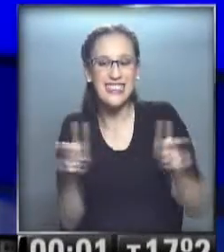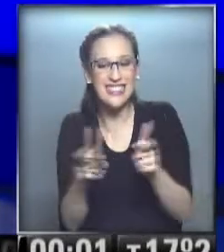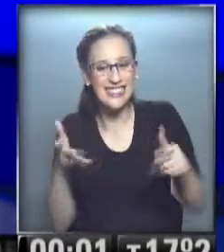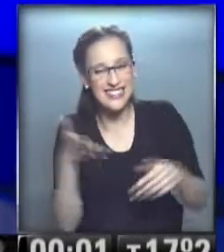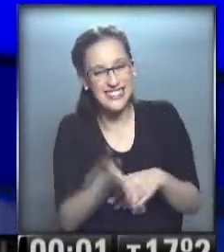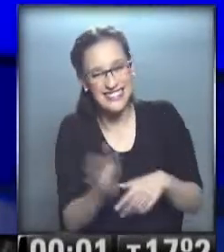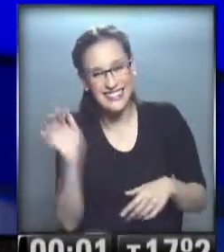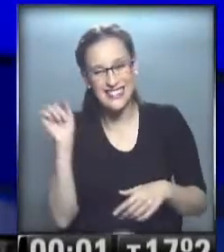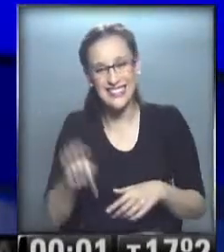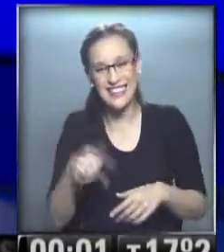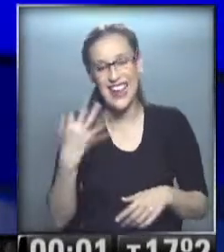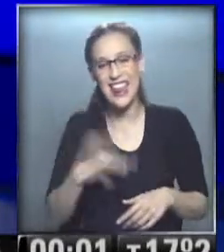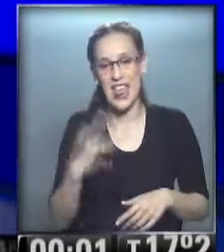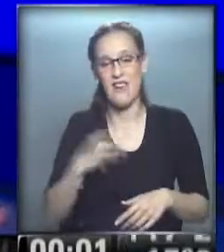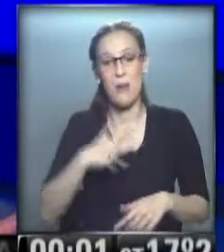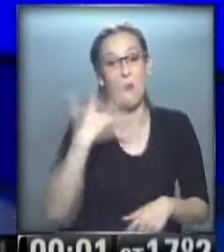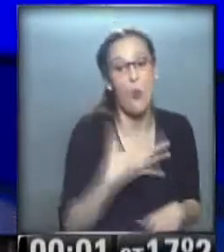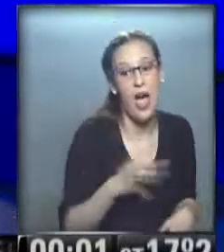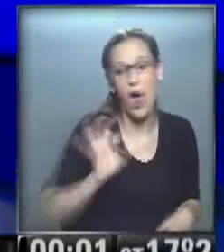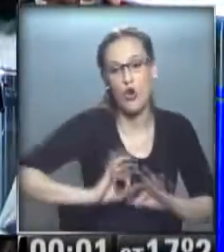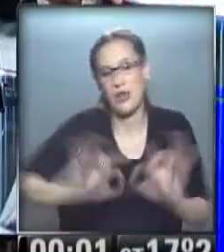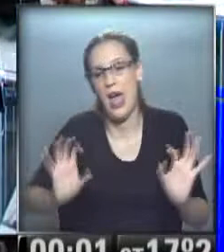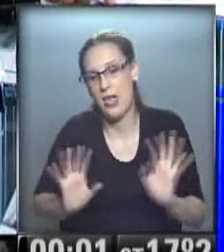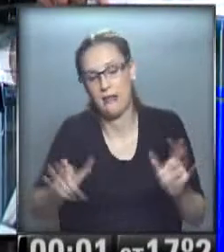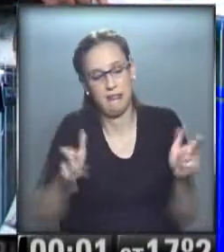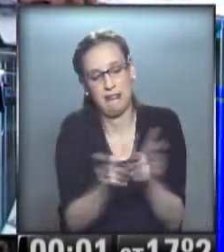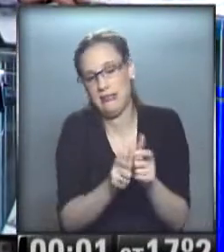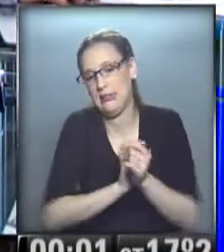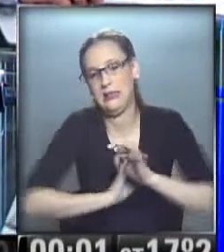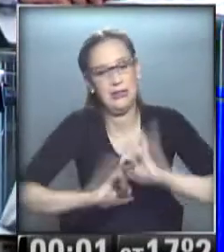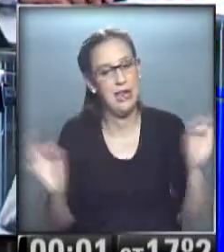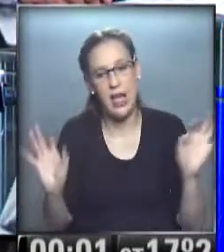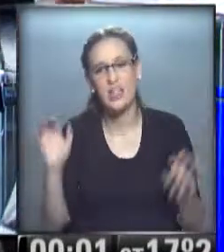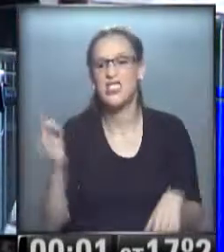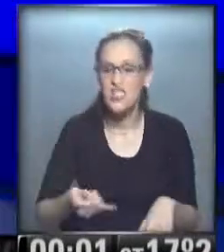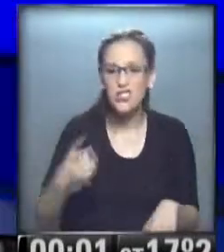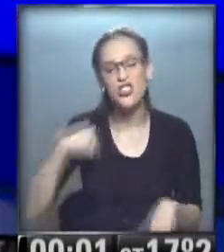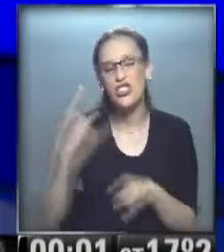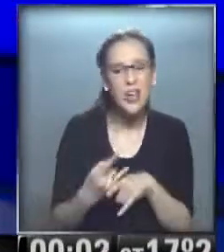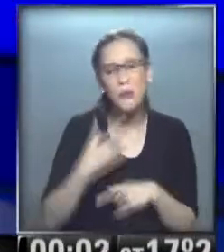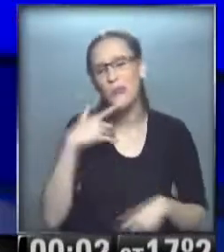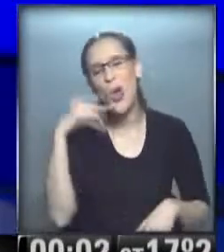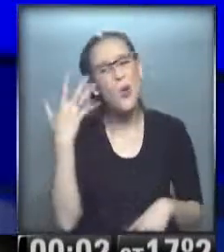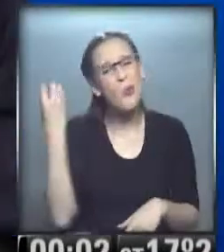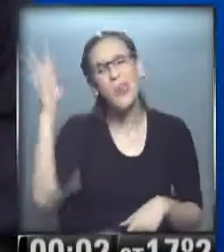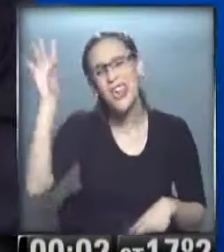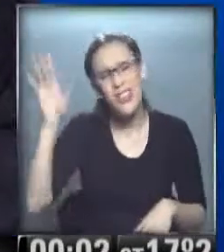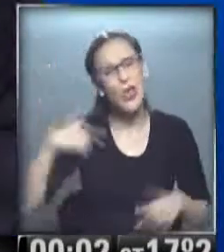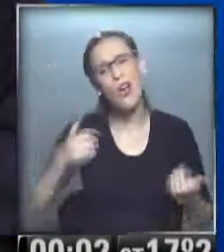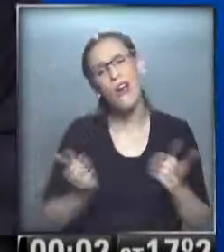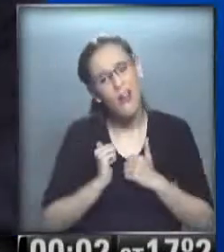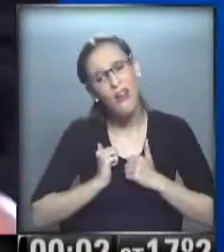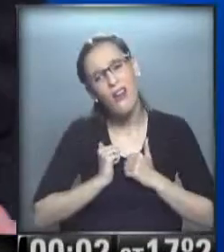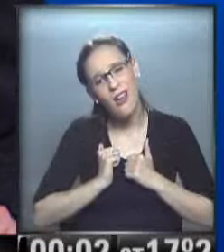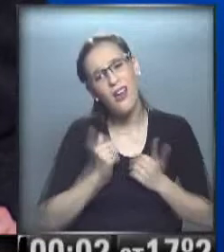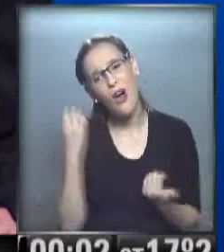esta altura tienen que conseguir o las no más caras o casi nada de no entradas. Hay, sí, me imaginé. Siempre me duermo en estas cosas. Digo, lo quiero ver. Buah,